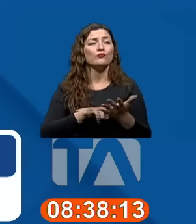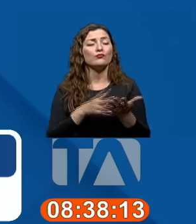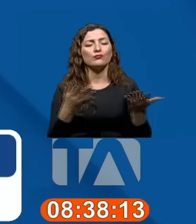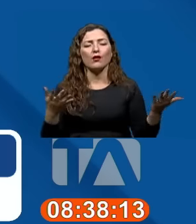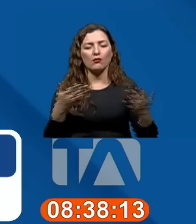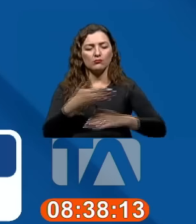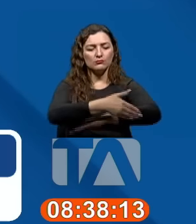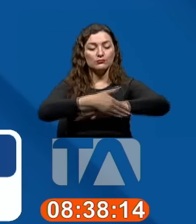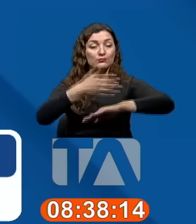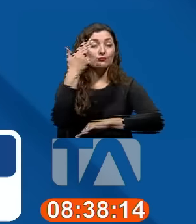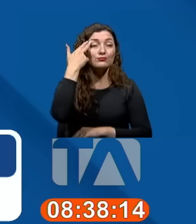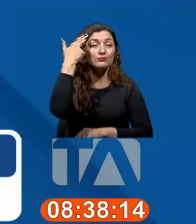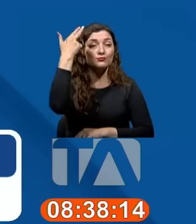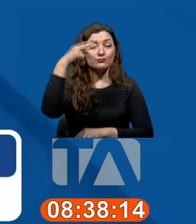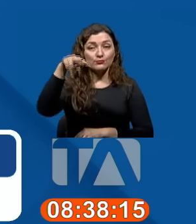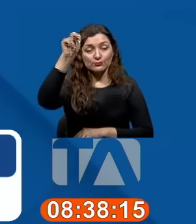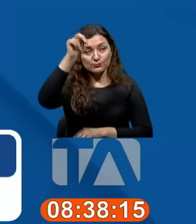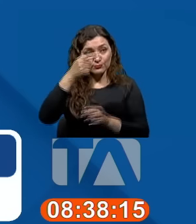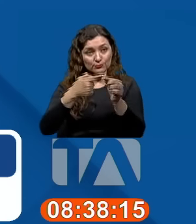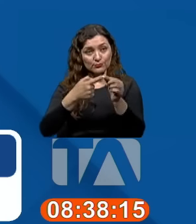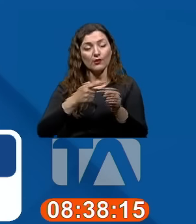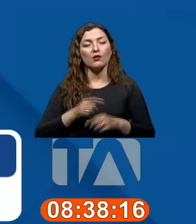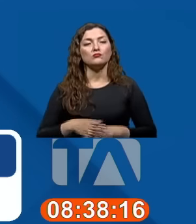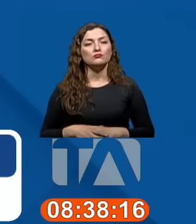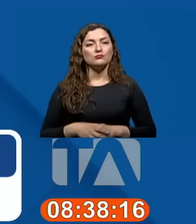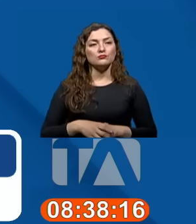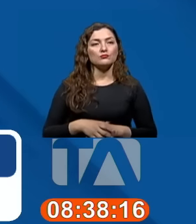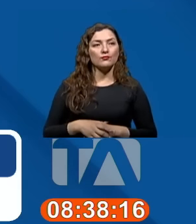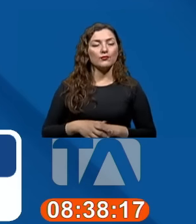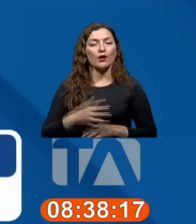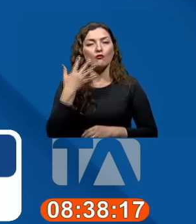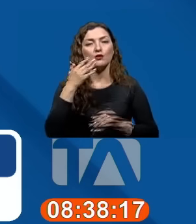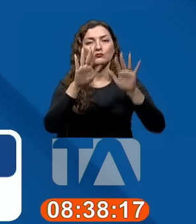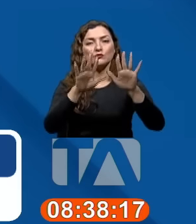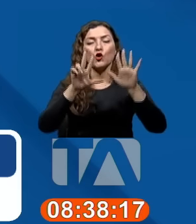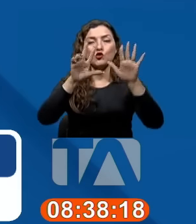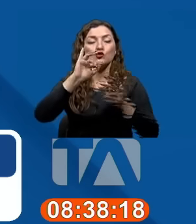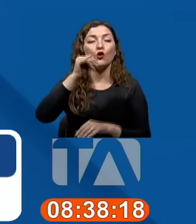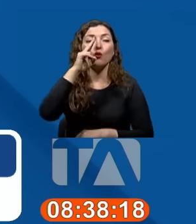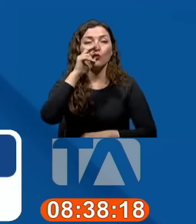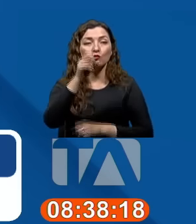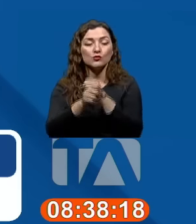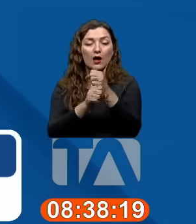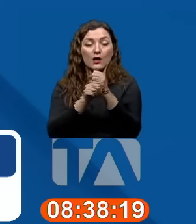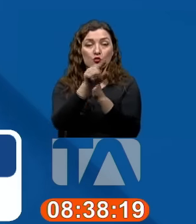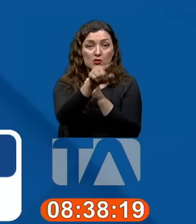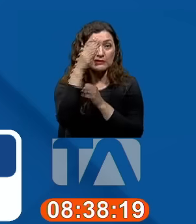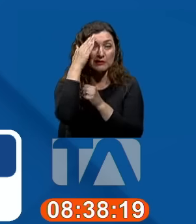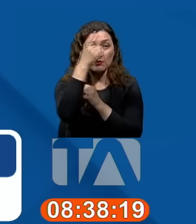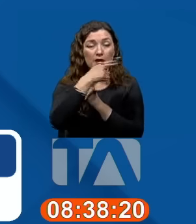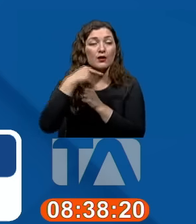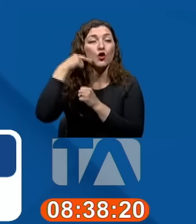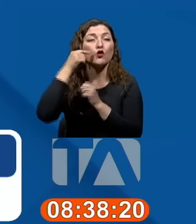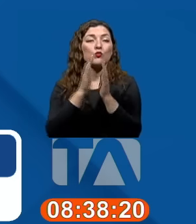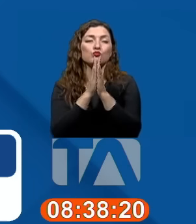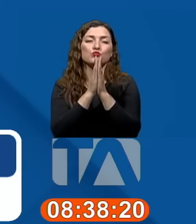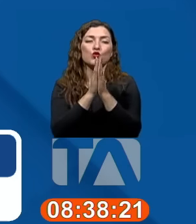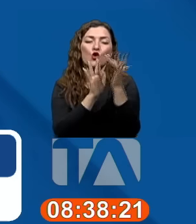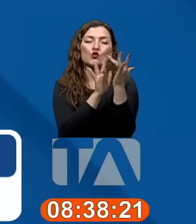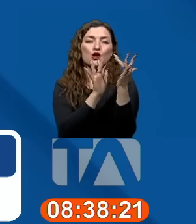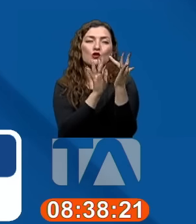la Avenida de la Prensa, esto en el norte de la ciudad capital, el 18 de junio de este año. Si usted tiene información, por favor, le rogamos que se